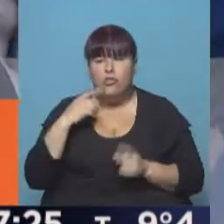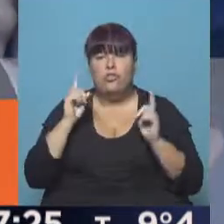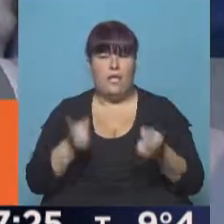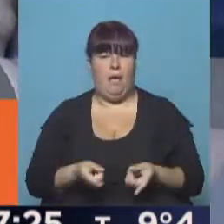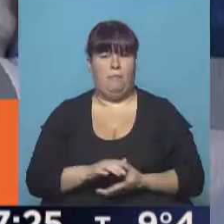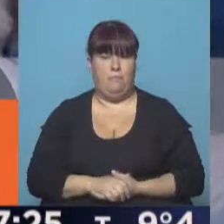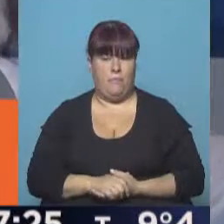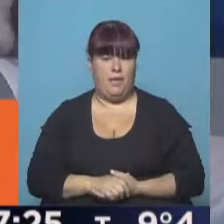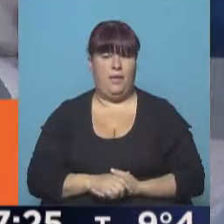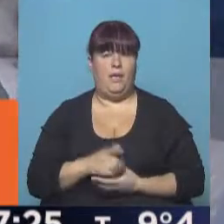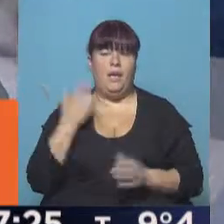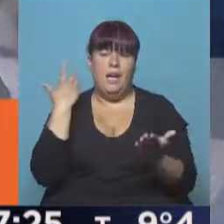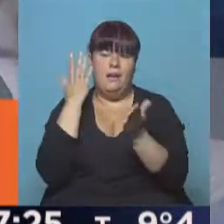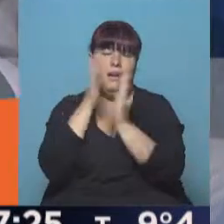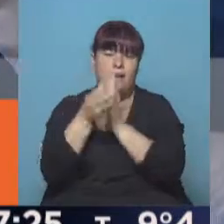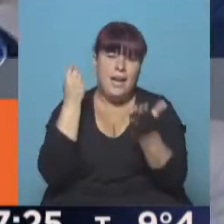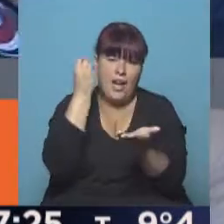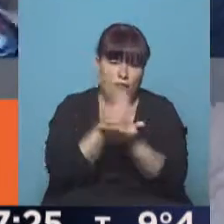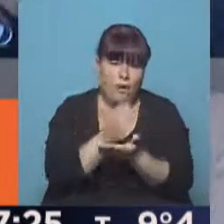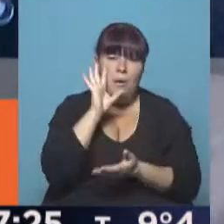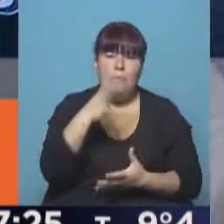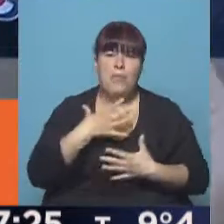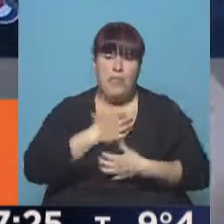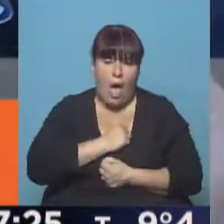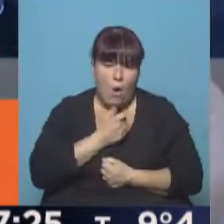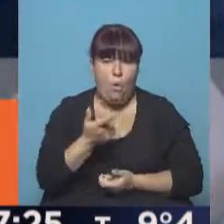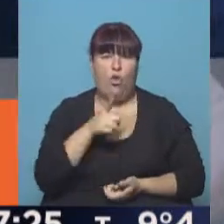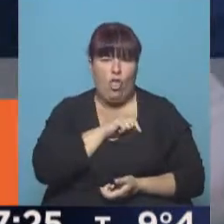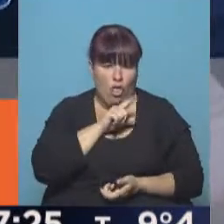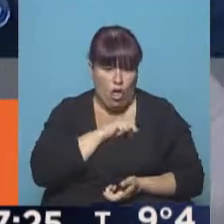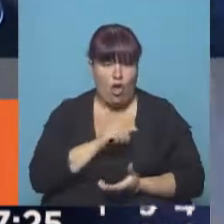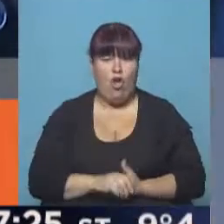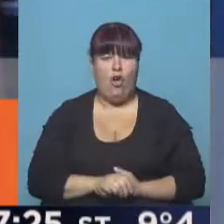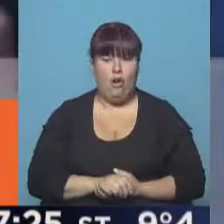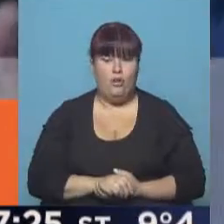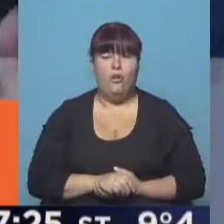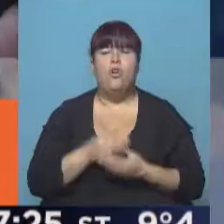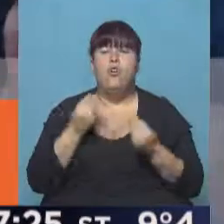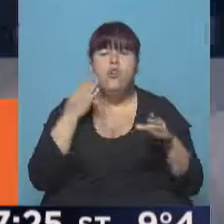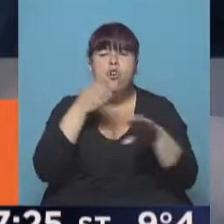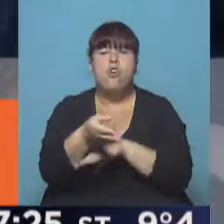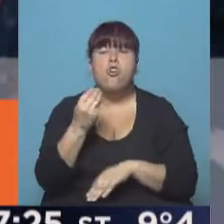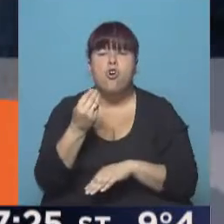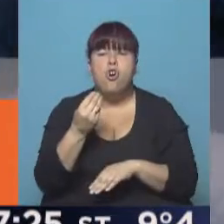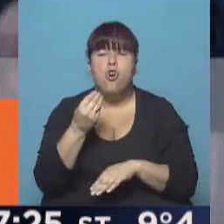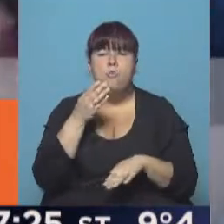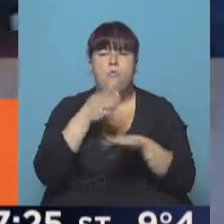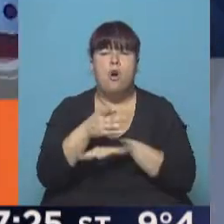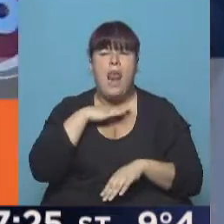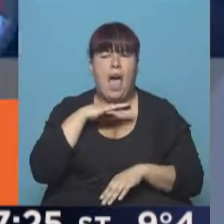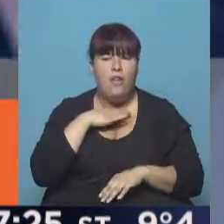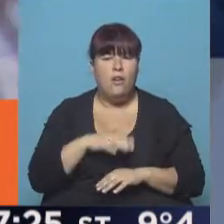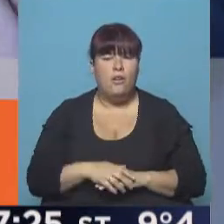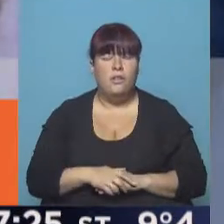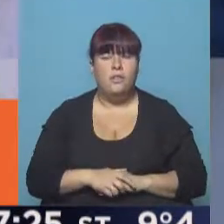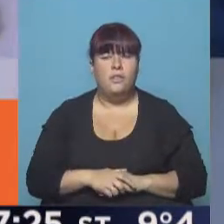también refugiado. Se la nota muy angustiada, con mucho dolor. ¿Cómo irrumpieron, señora, los malvivientes, los